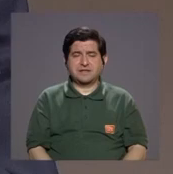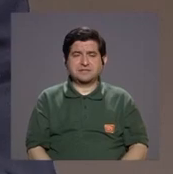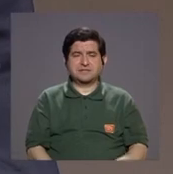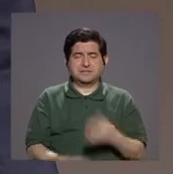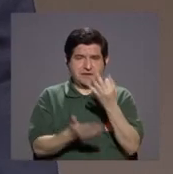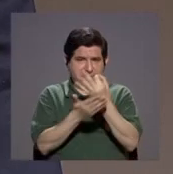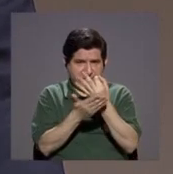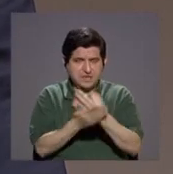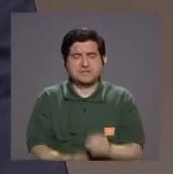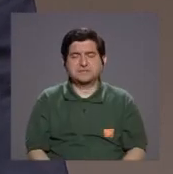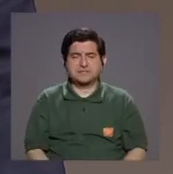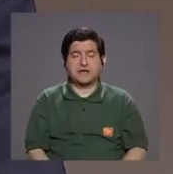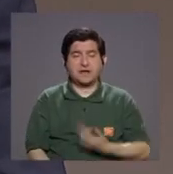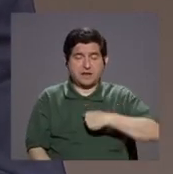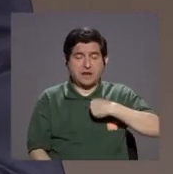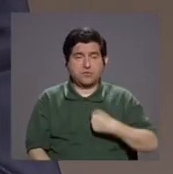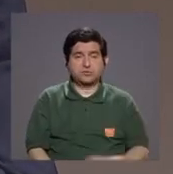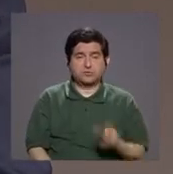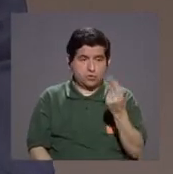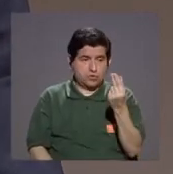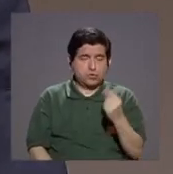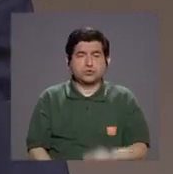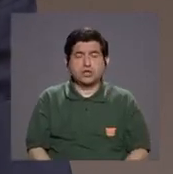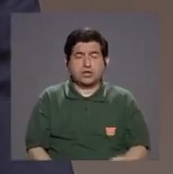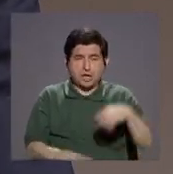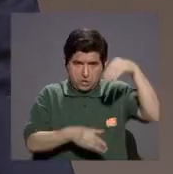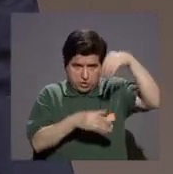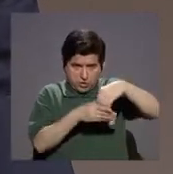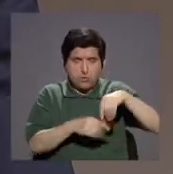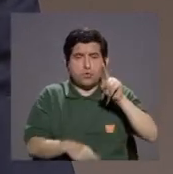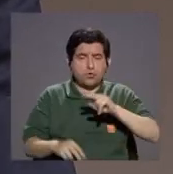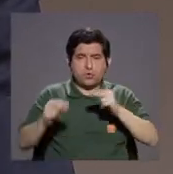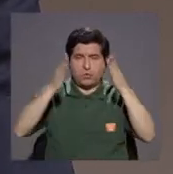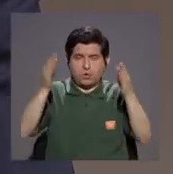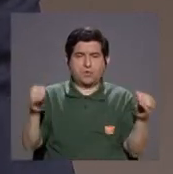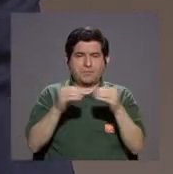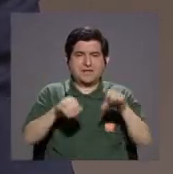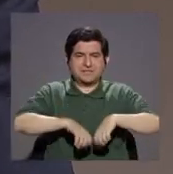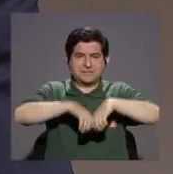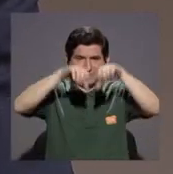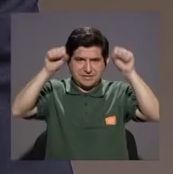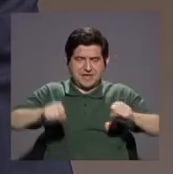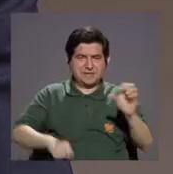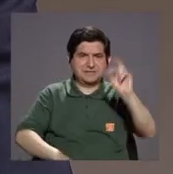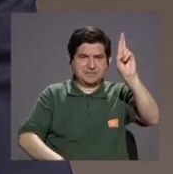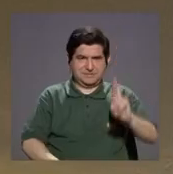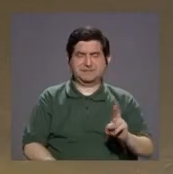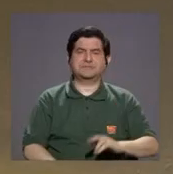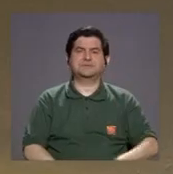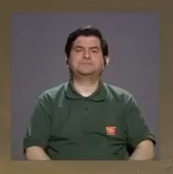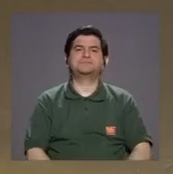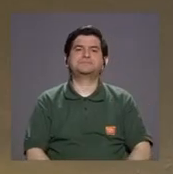captamos depósitos del público y somos un intermediario más del sistema costarricense